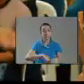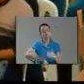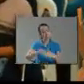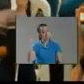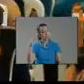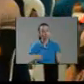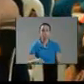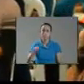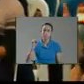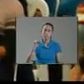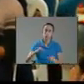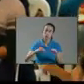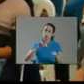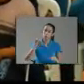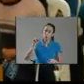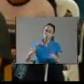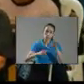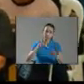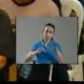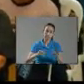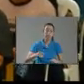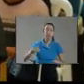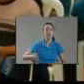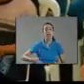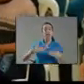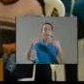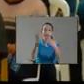Ningún origen de pecado, de duda,